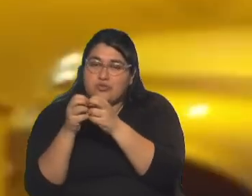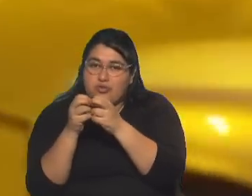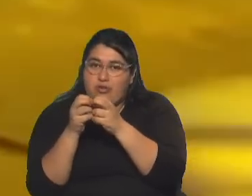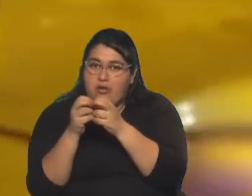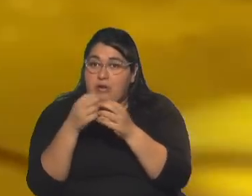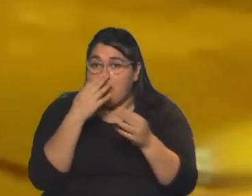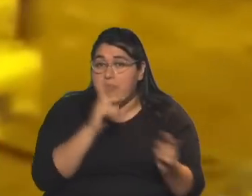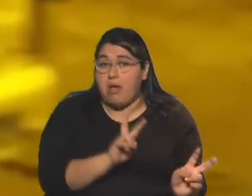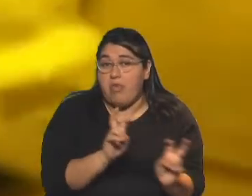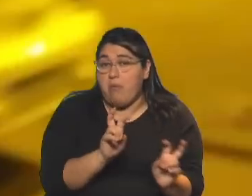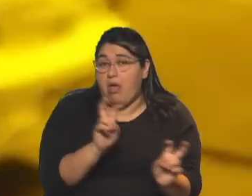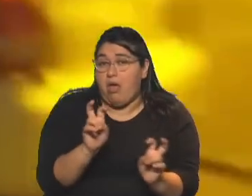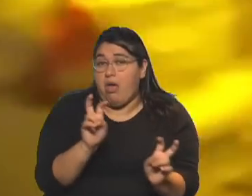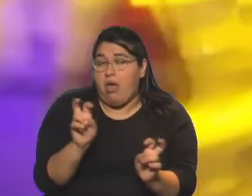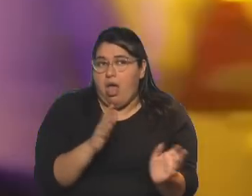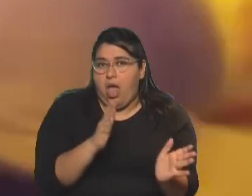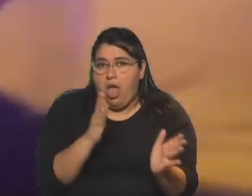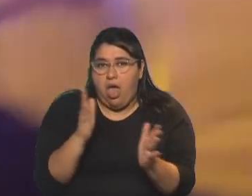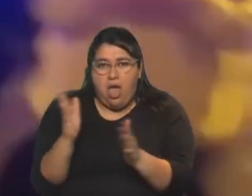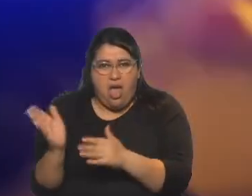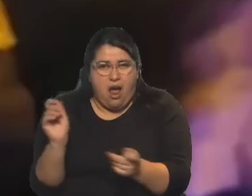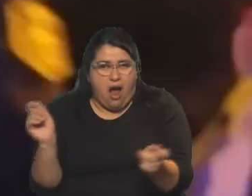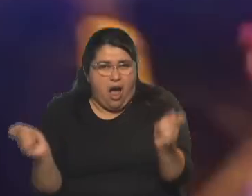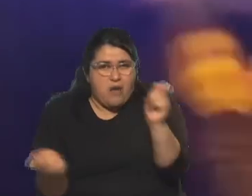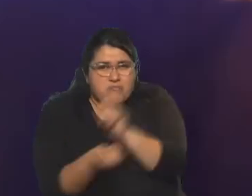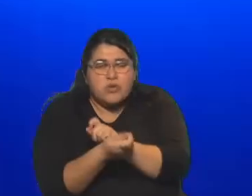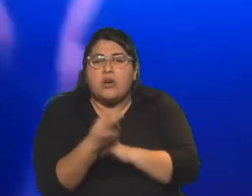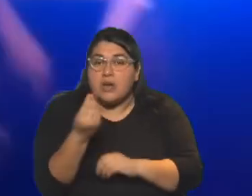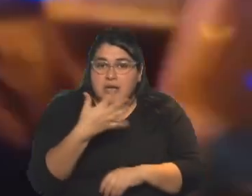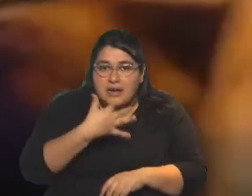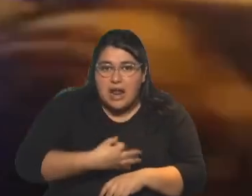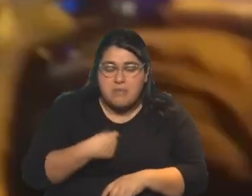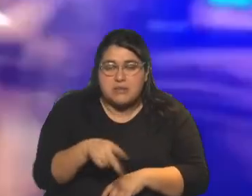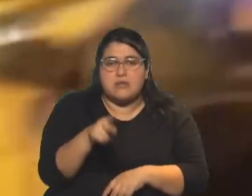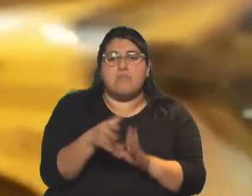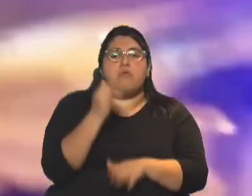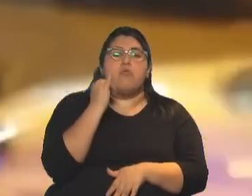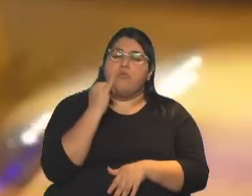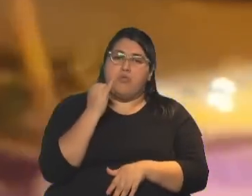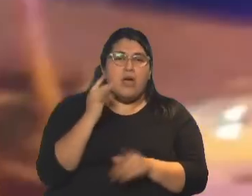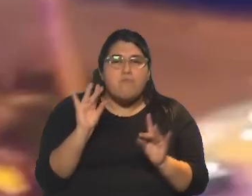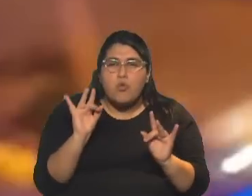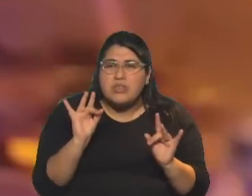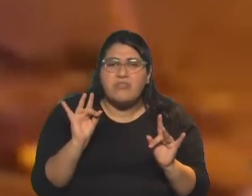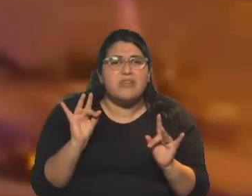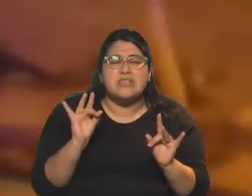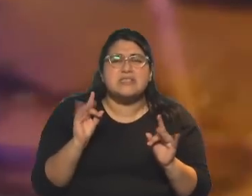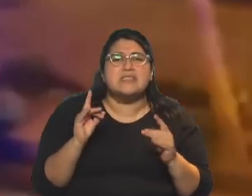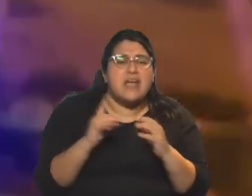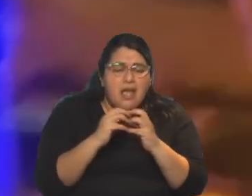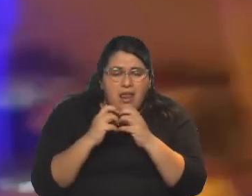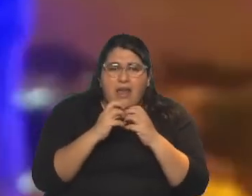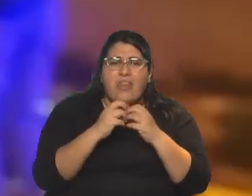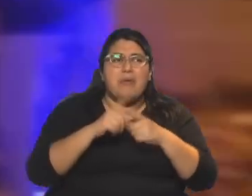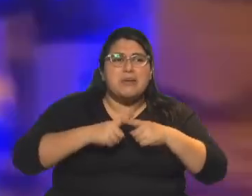corriendo la agenda política hacia un lugar donde realmente se hace muy complejo sostener el debate político en estos